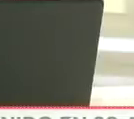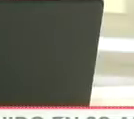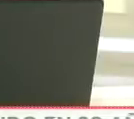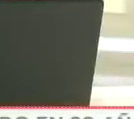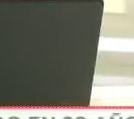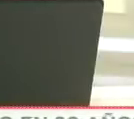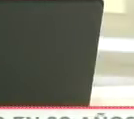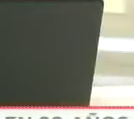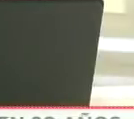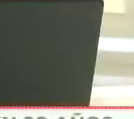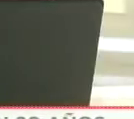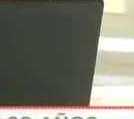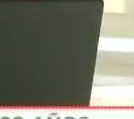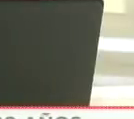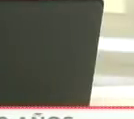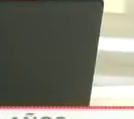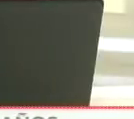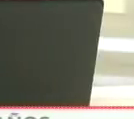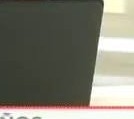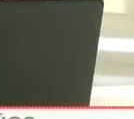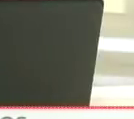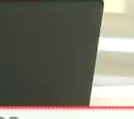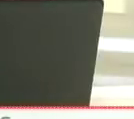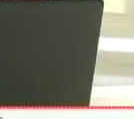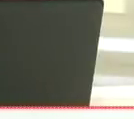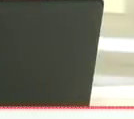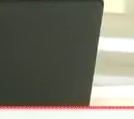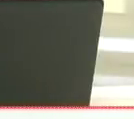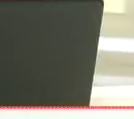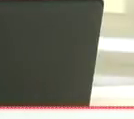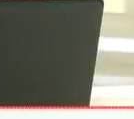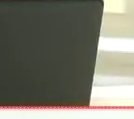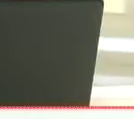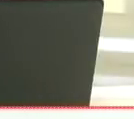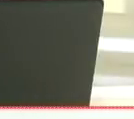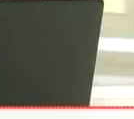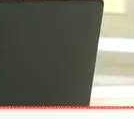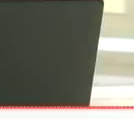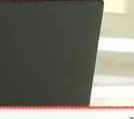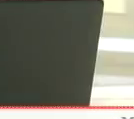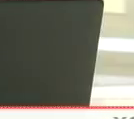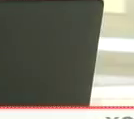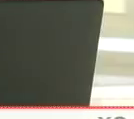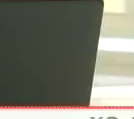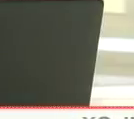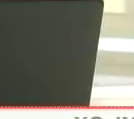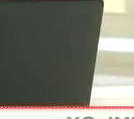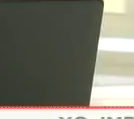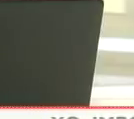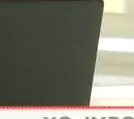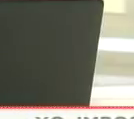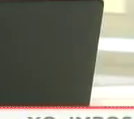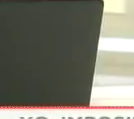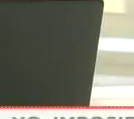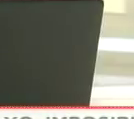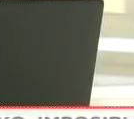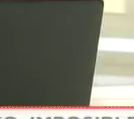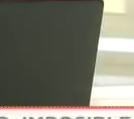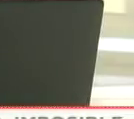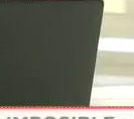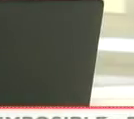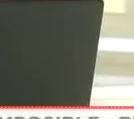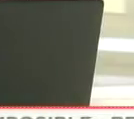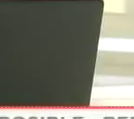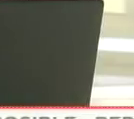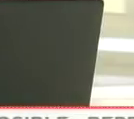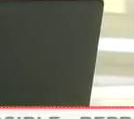Por cierto, en el Fuerte Tiuna se está desarrollando en estos momentos una actividad, específicamente una reunión con el alto mando